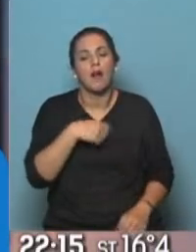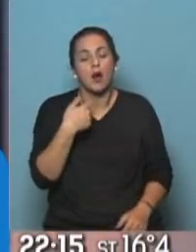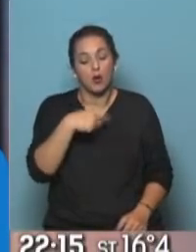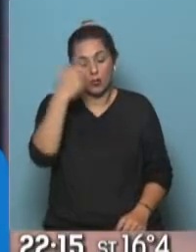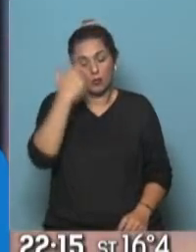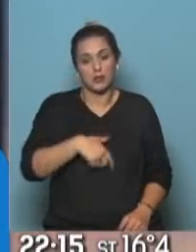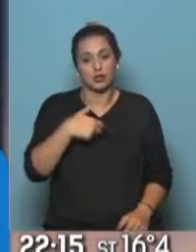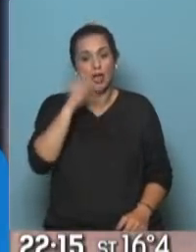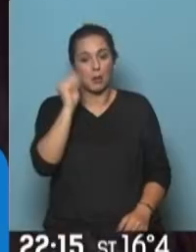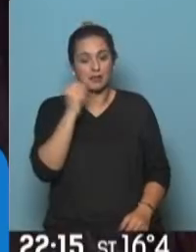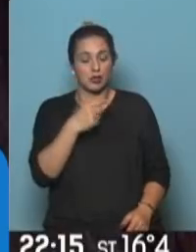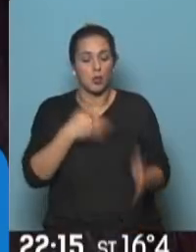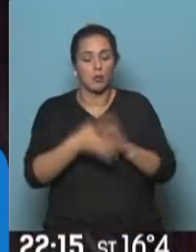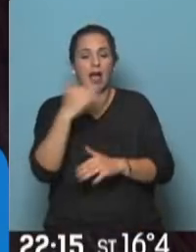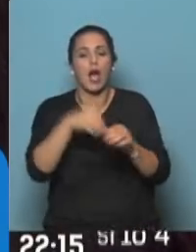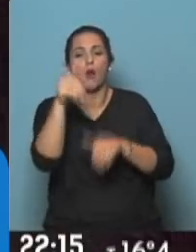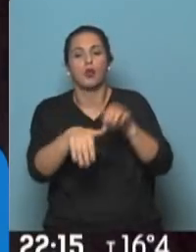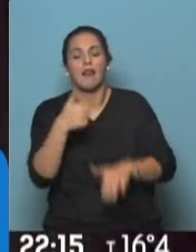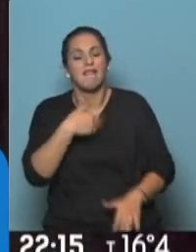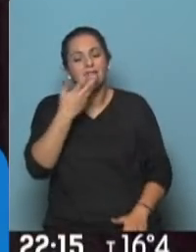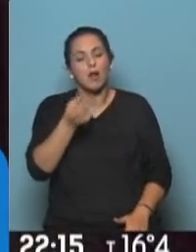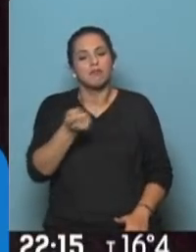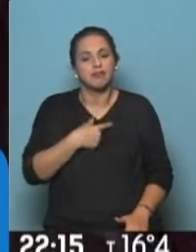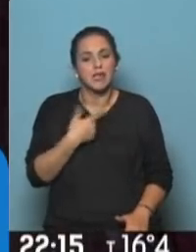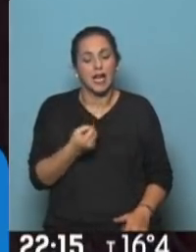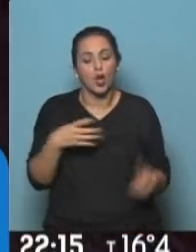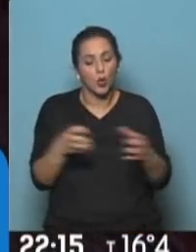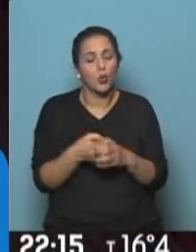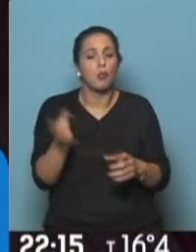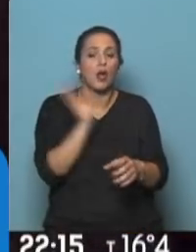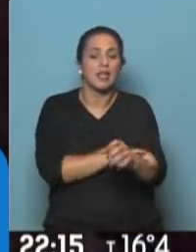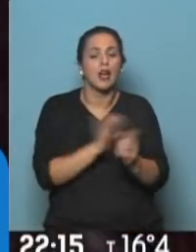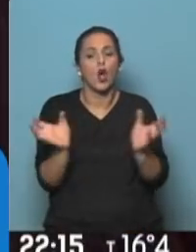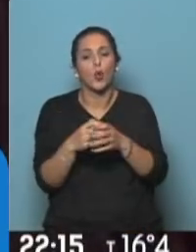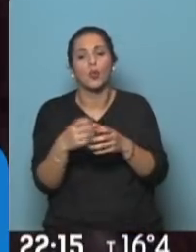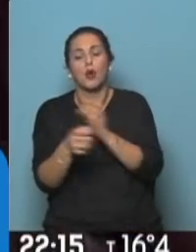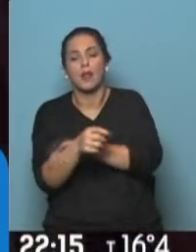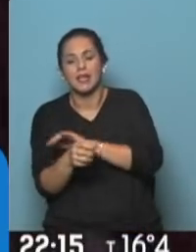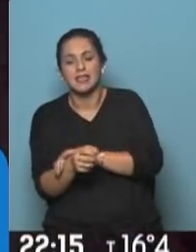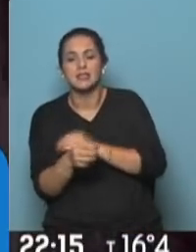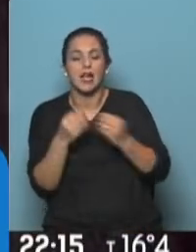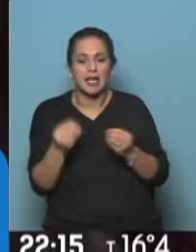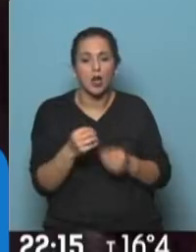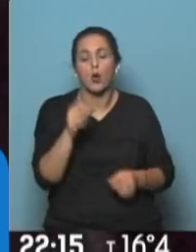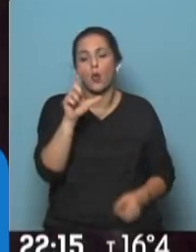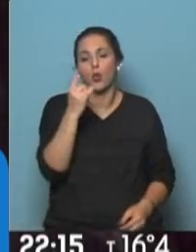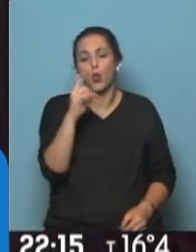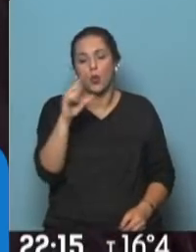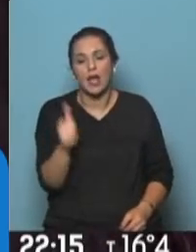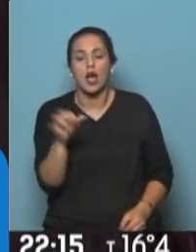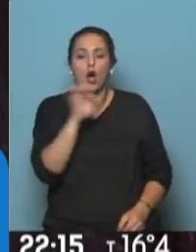votante brasileño si pudiéramos generalizar, ya sea el de izquierda o el de derecha? O sea, un PT, un lulista y